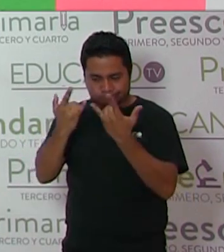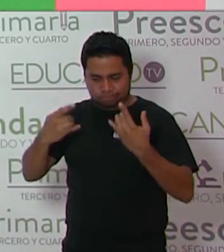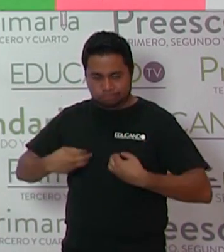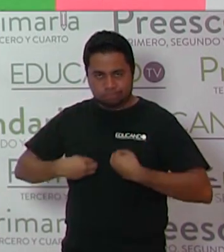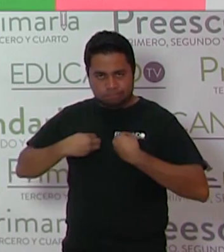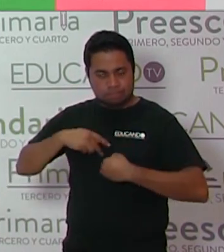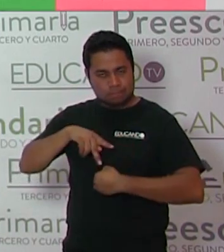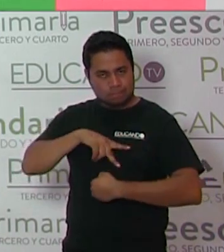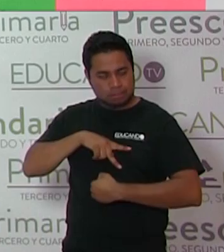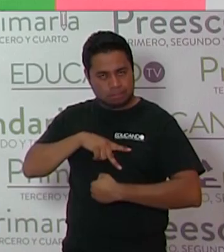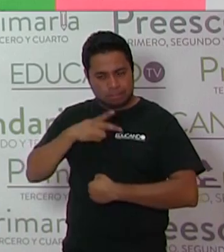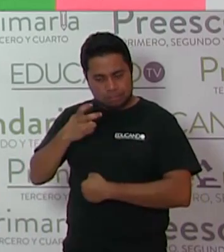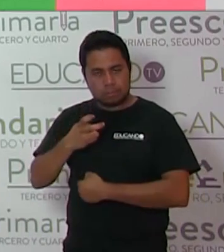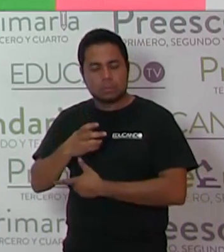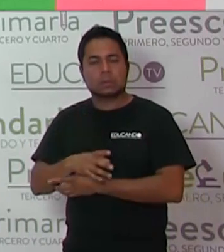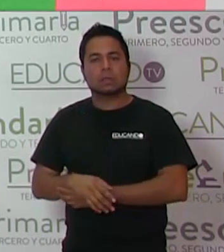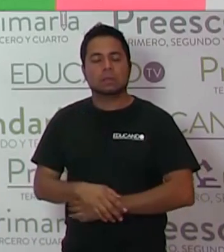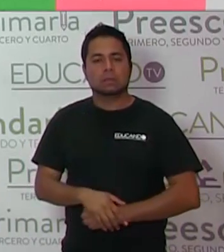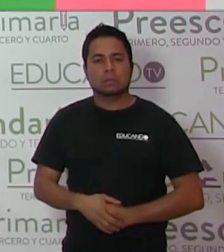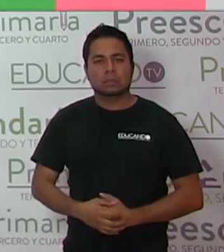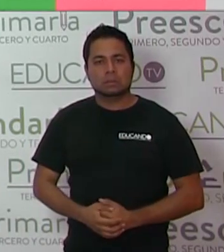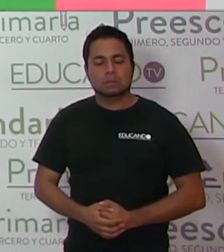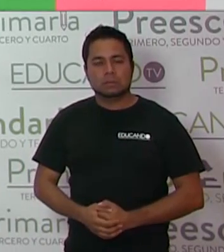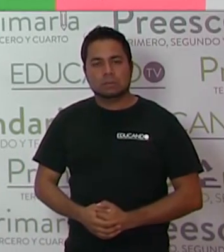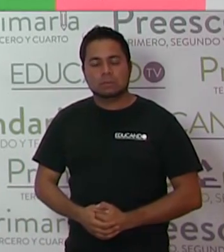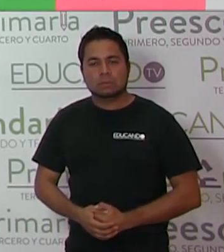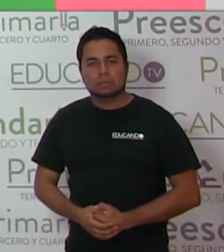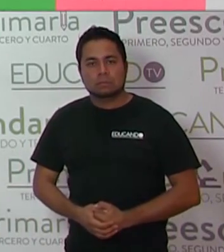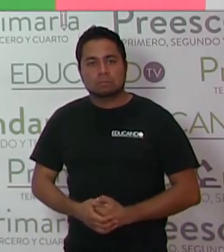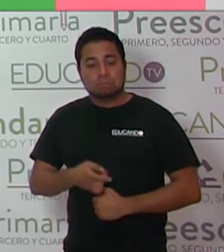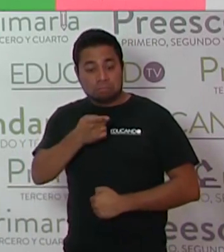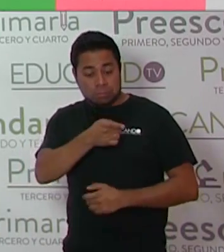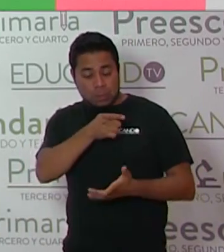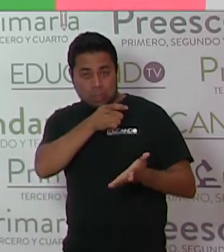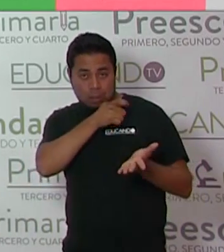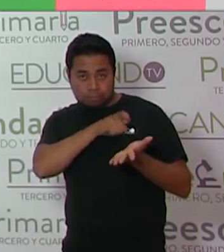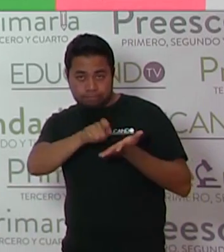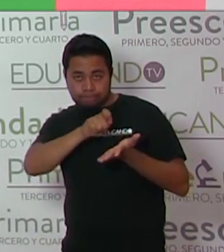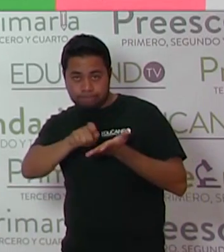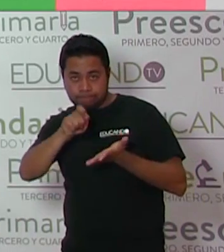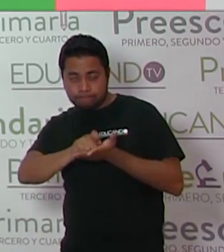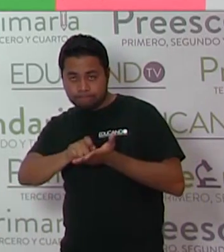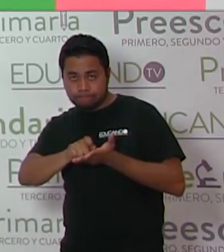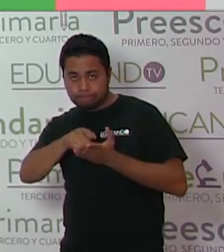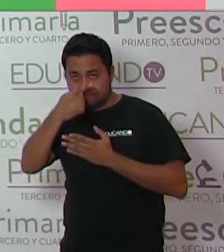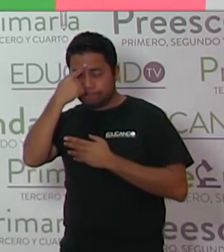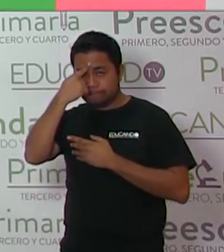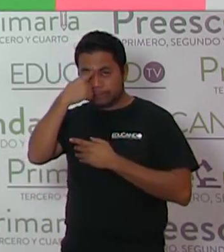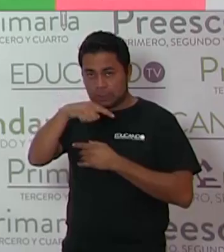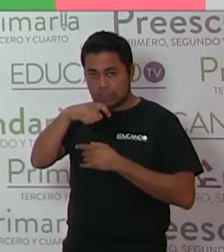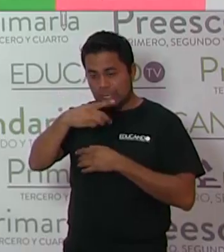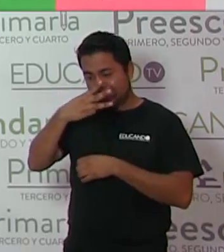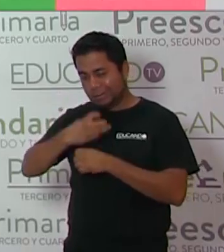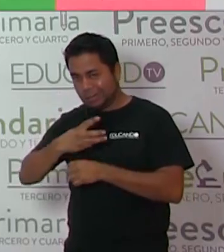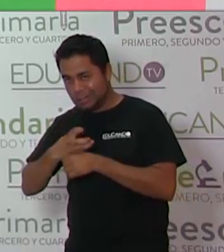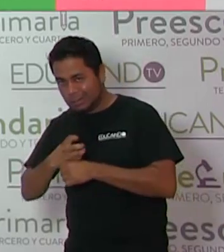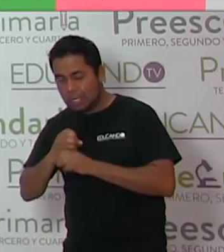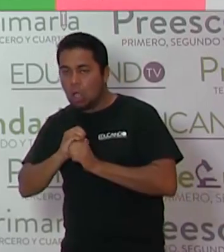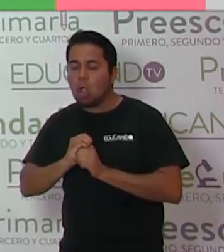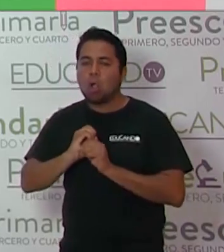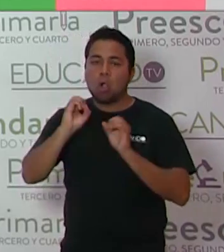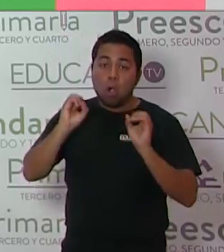autobiografía. Estamos hablando de una autobiografía que está escrita en